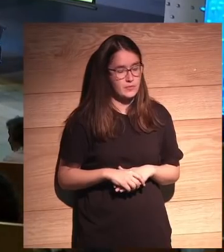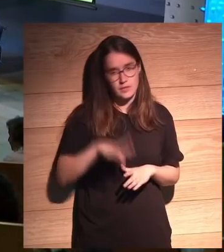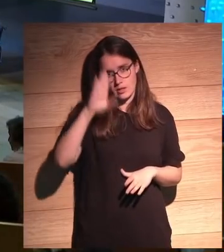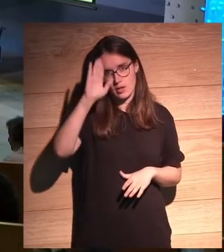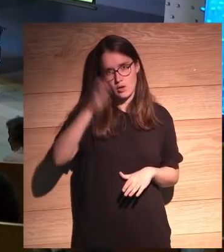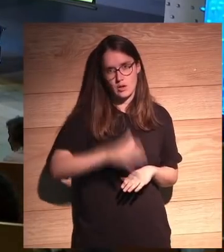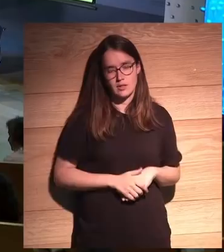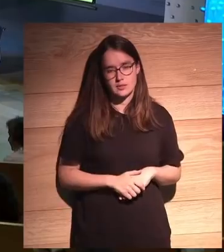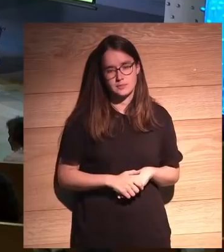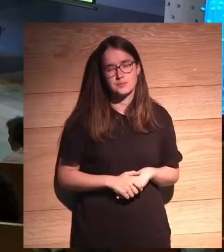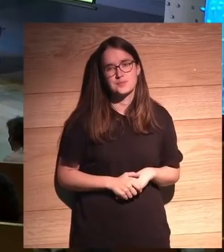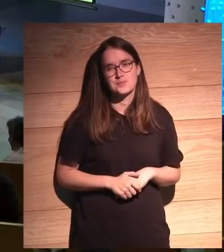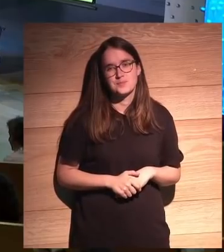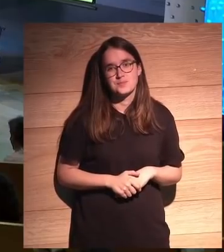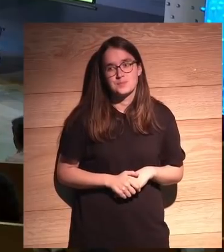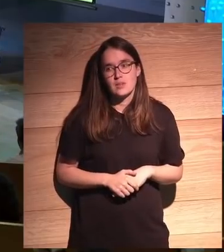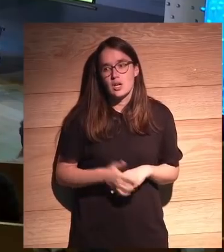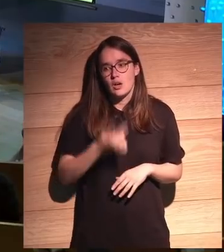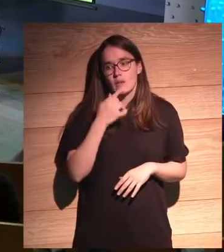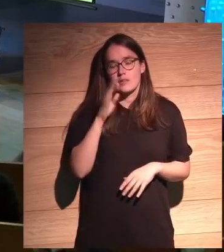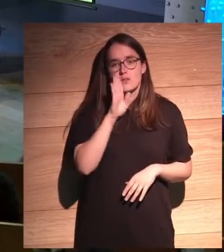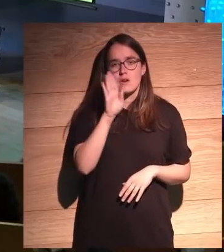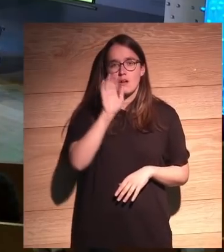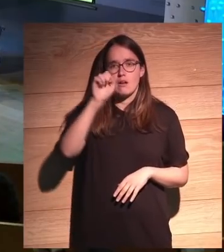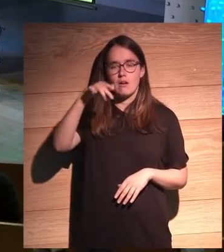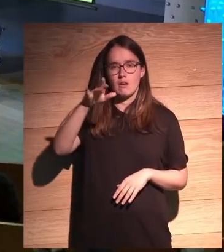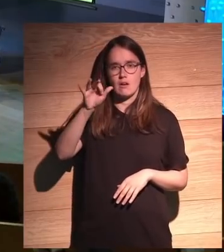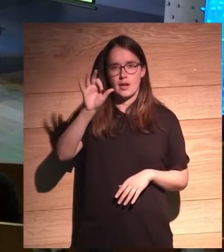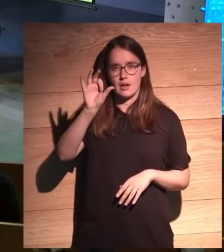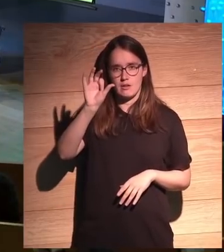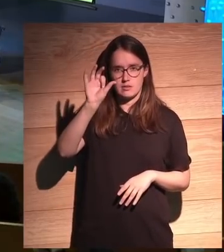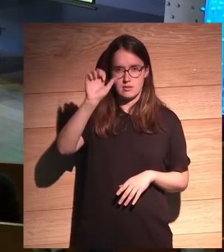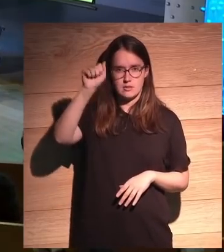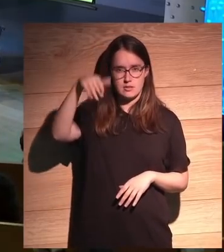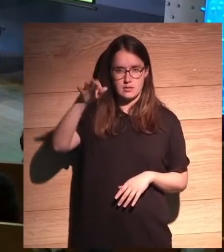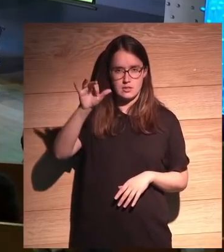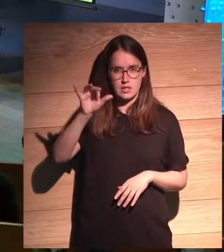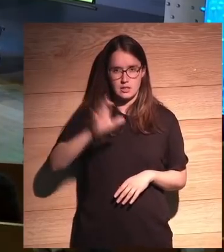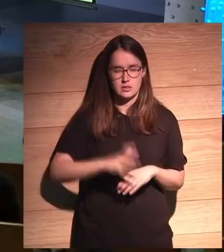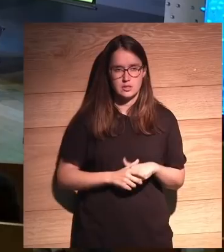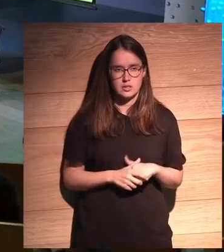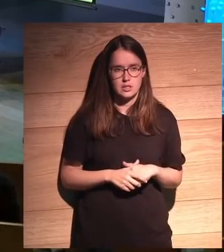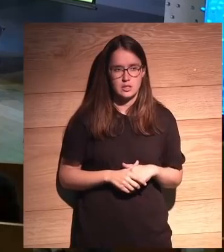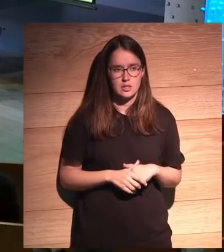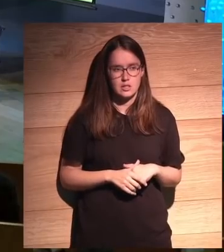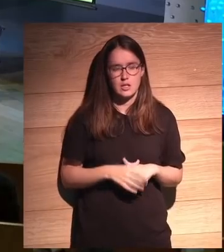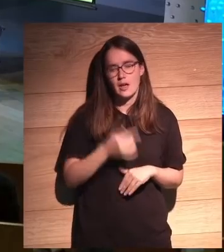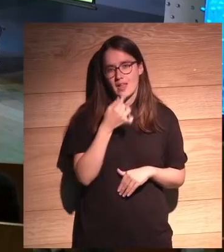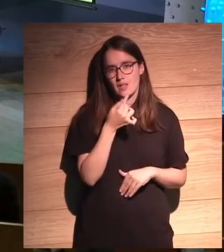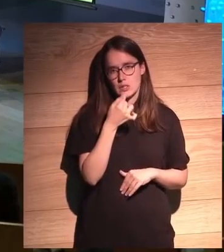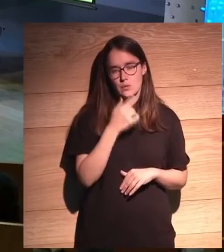Hola, buenas tardes. Hola. A propósito de lo que ha dicho usted, que Ángeles, eso no lo ha